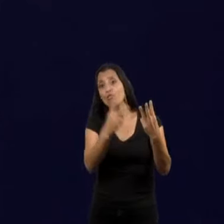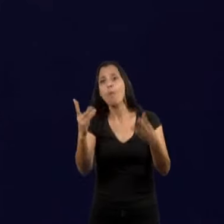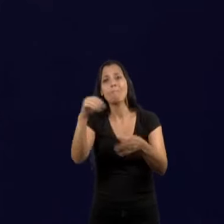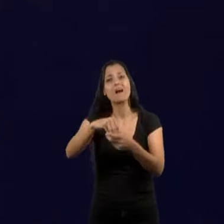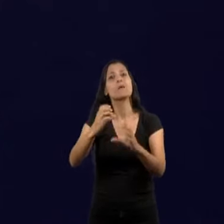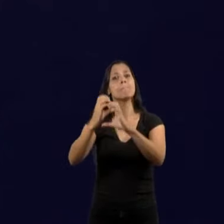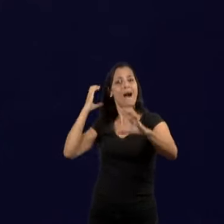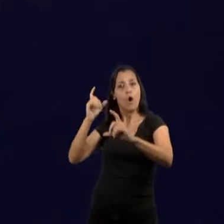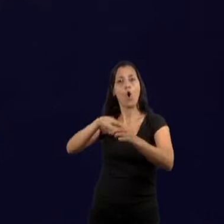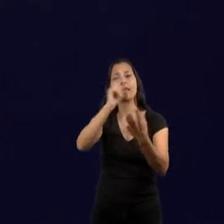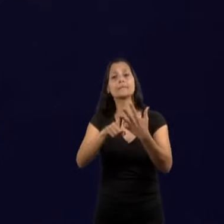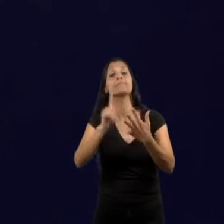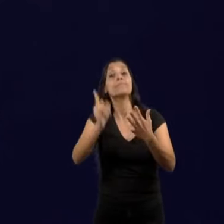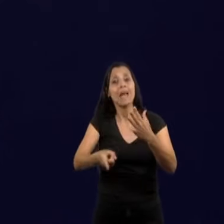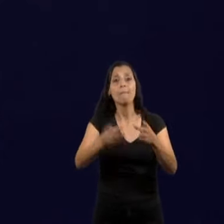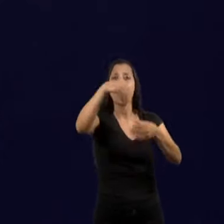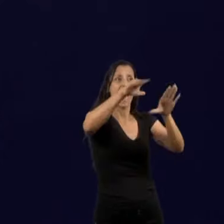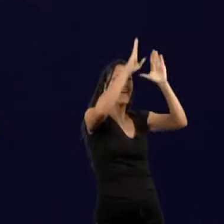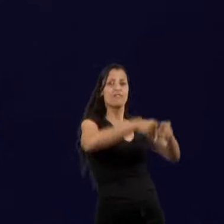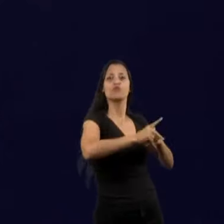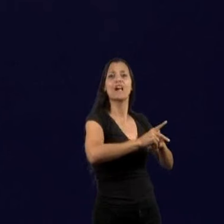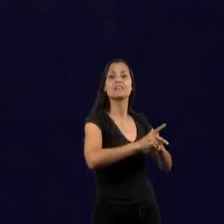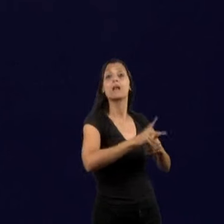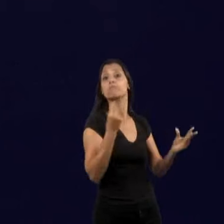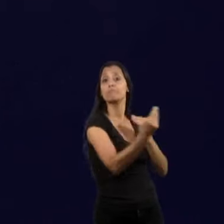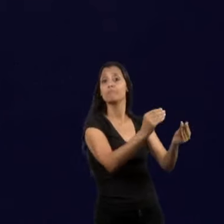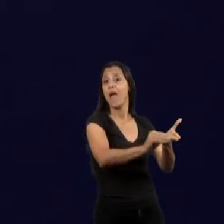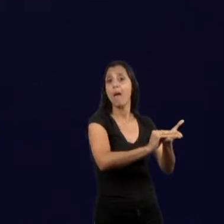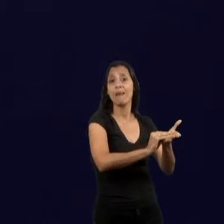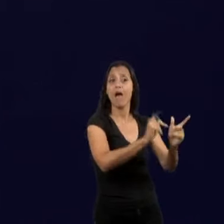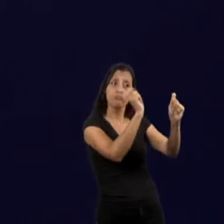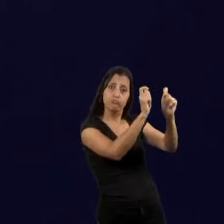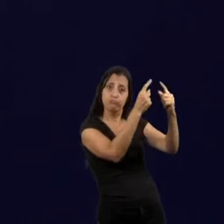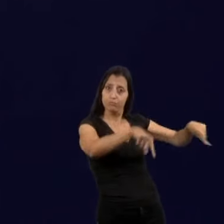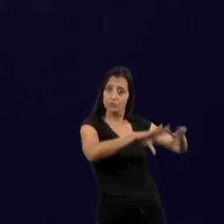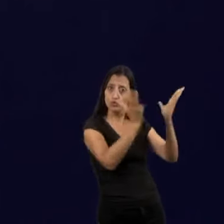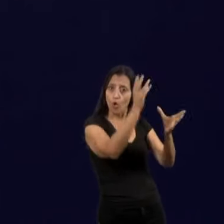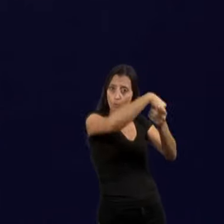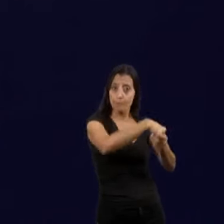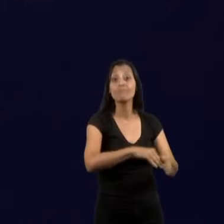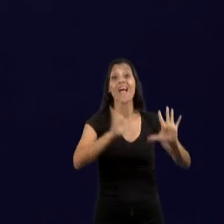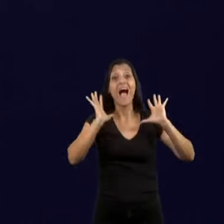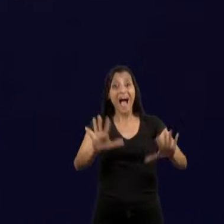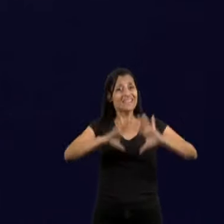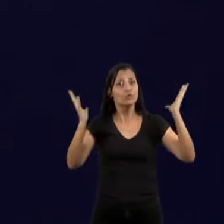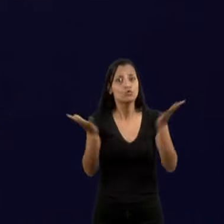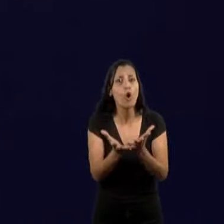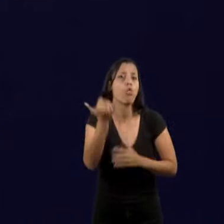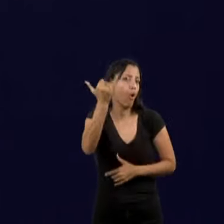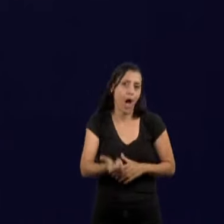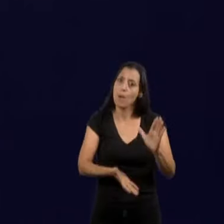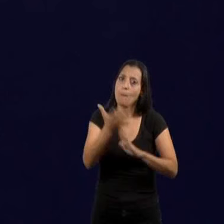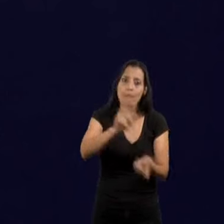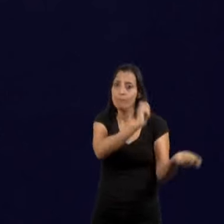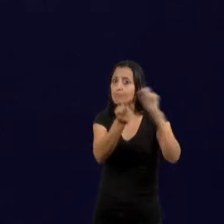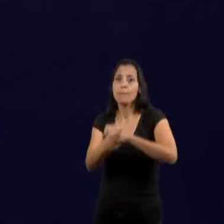vagones y dos concesiones de talleres que incluyan a los empleados asociados. De esta manera, todas las vías quedarán